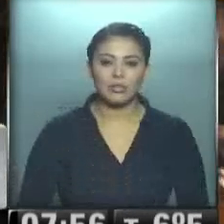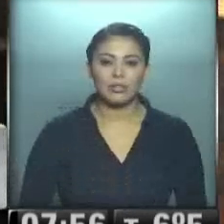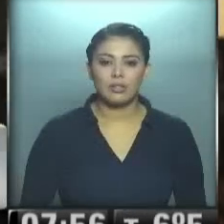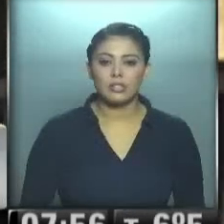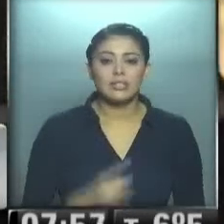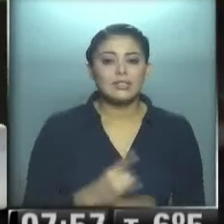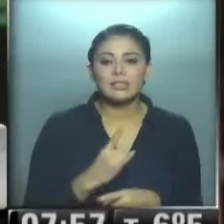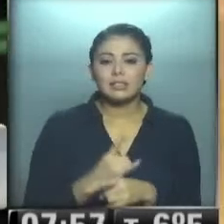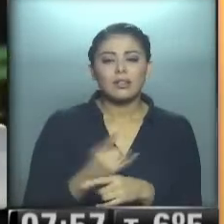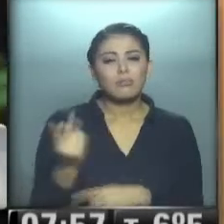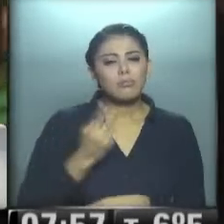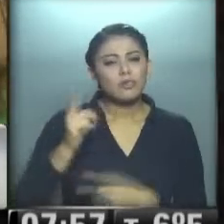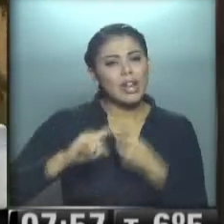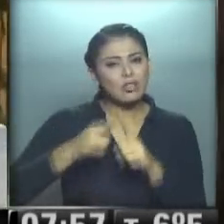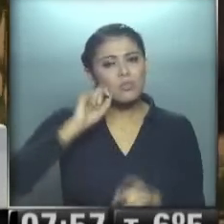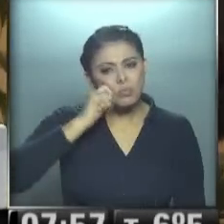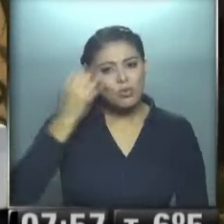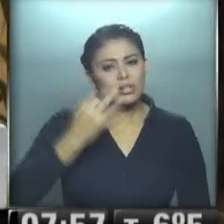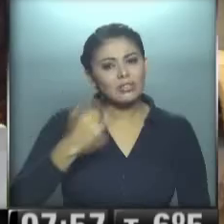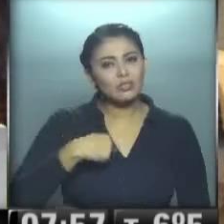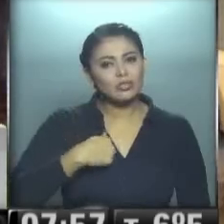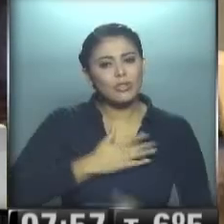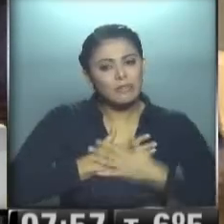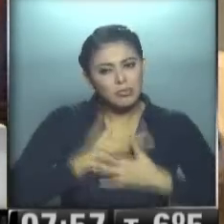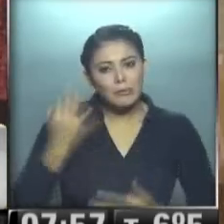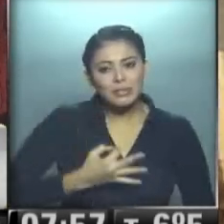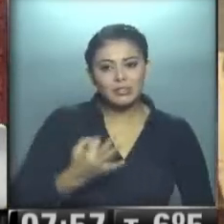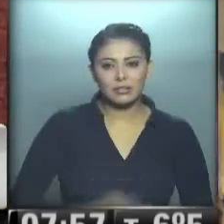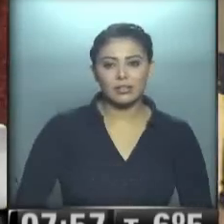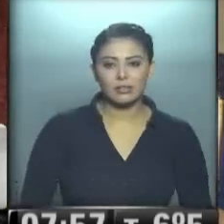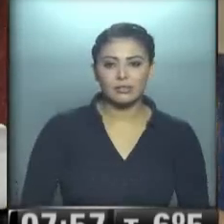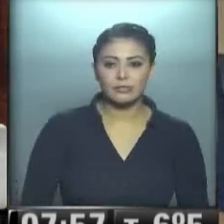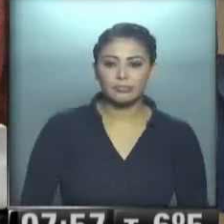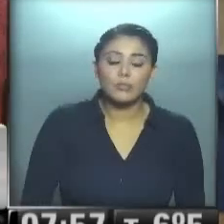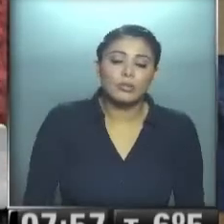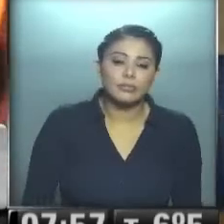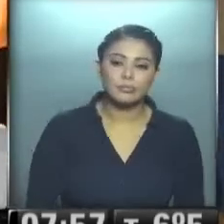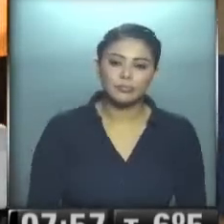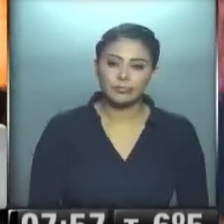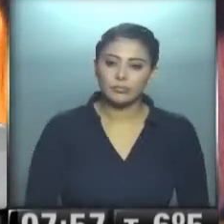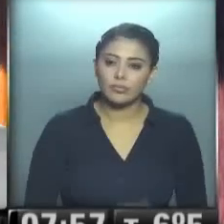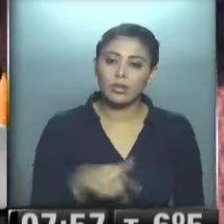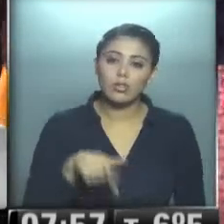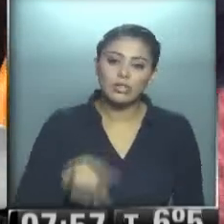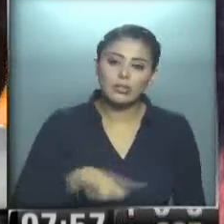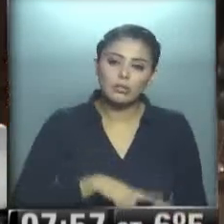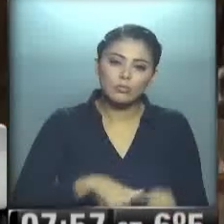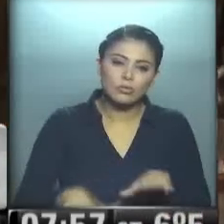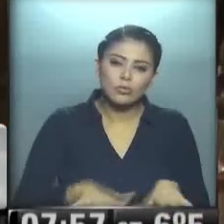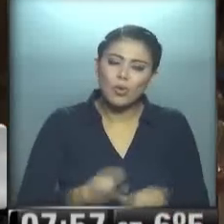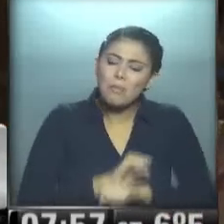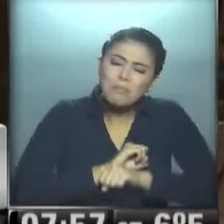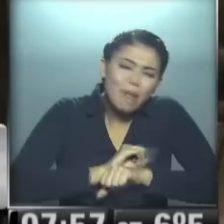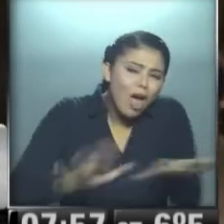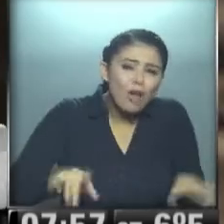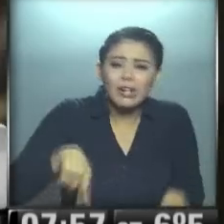siempre tuvimos una linda relación y le tengo un especial afecto. Y bueno, esto que le está pasando es lo peor que te